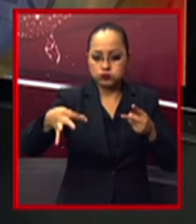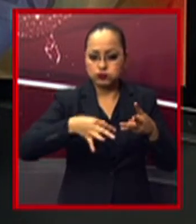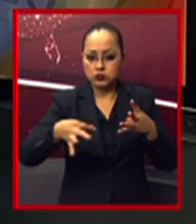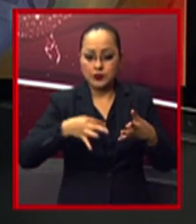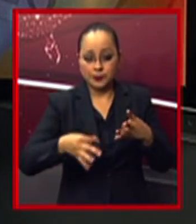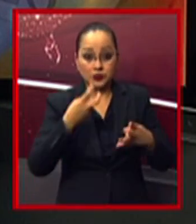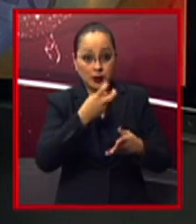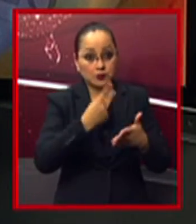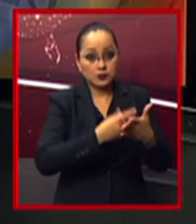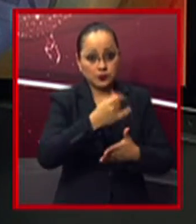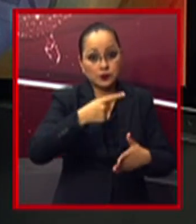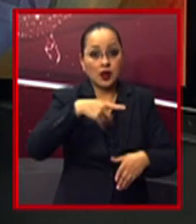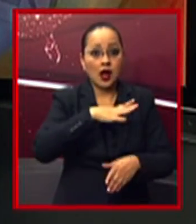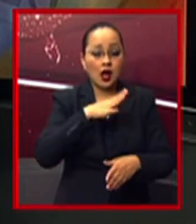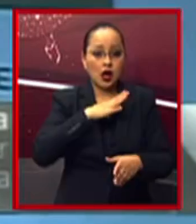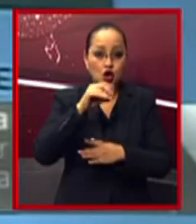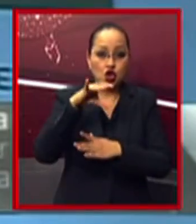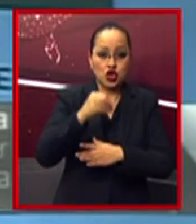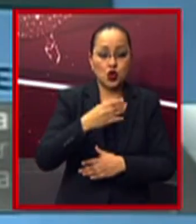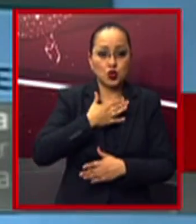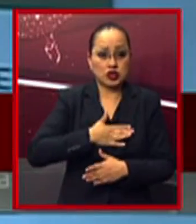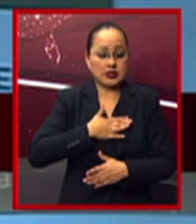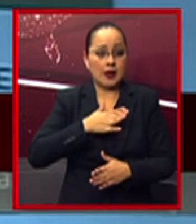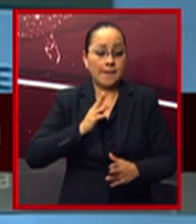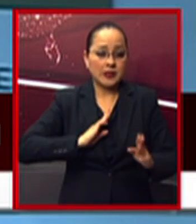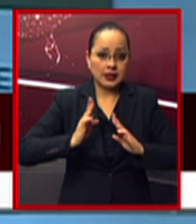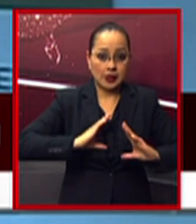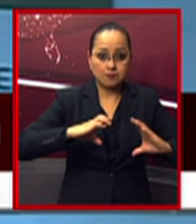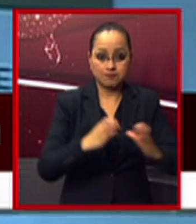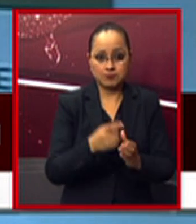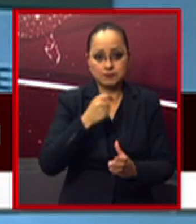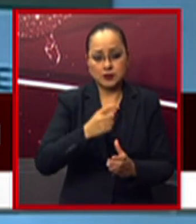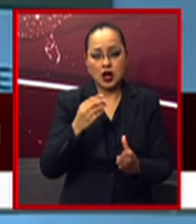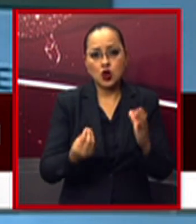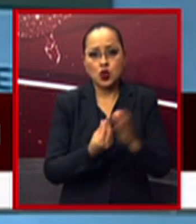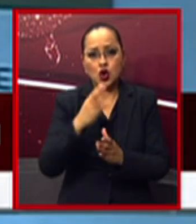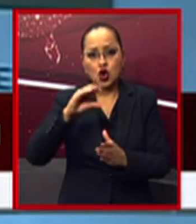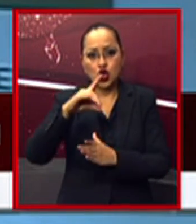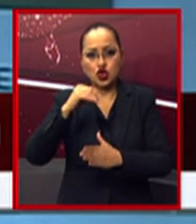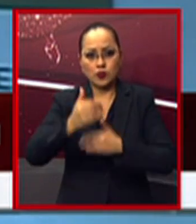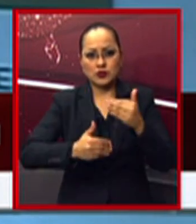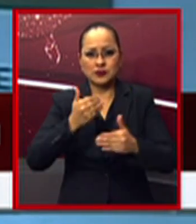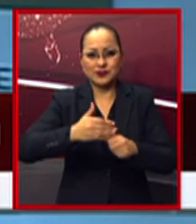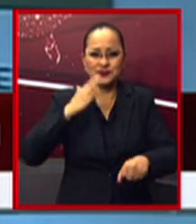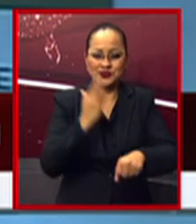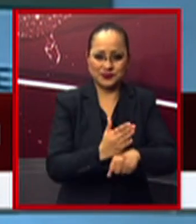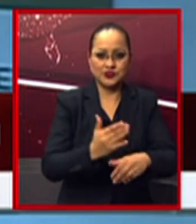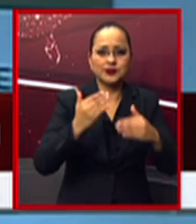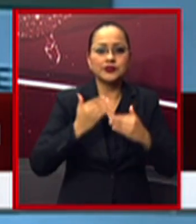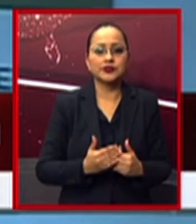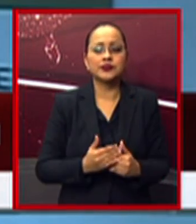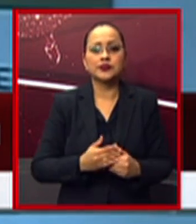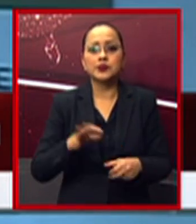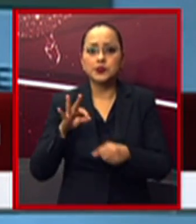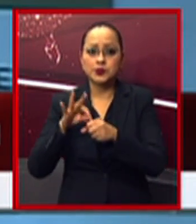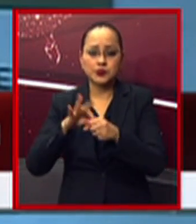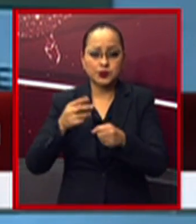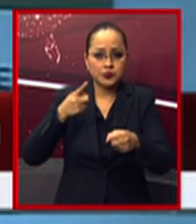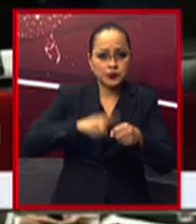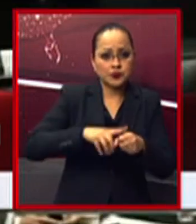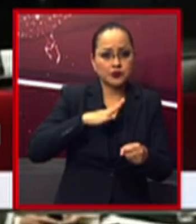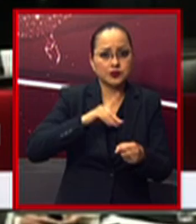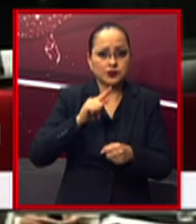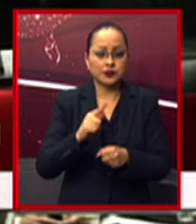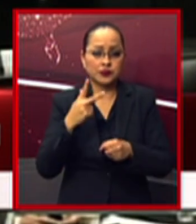con proyecto de decreto por el que se reforma el Código de Justicia Militar y se expide el Código Militar de Procedimientos Penales. En votación nominal se